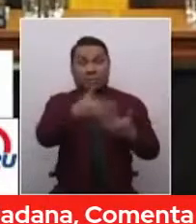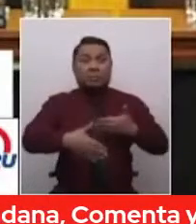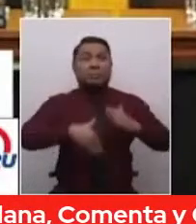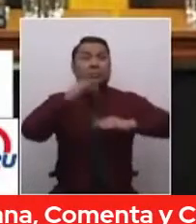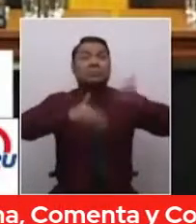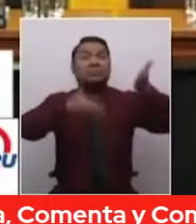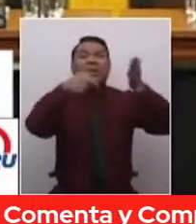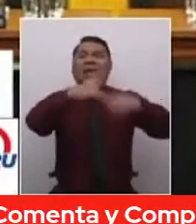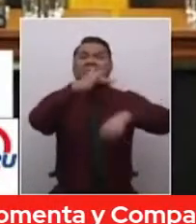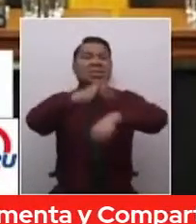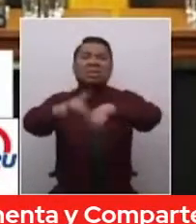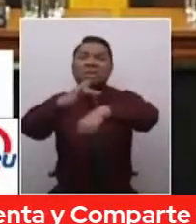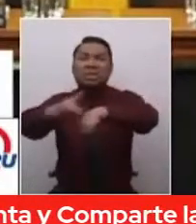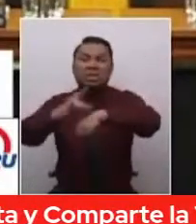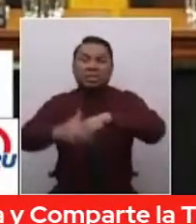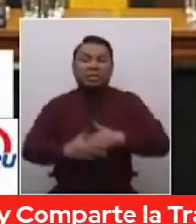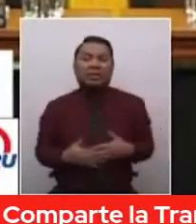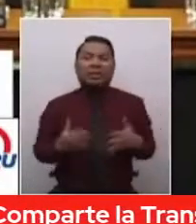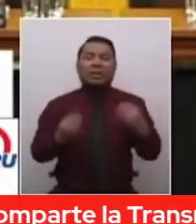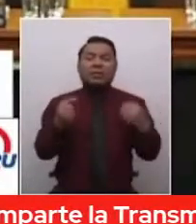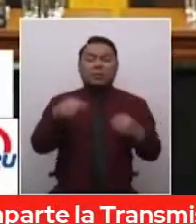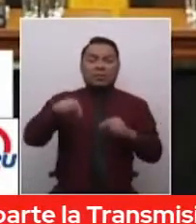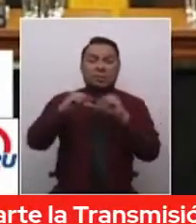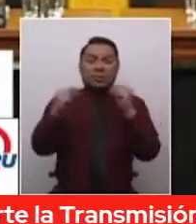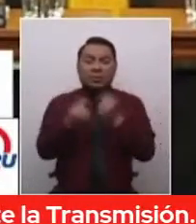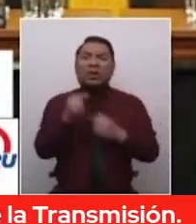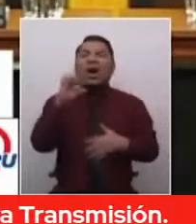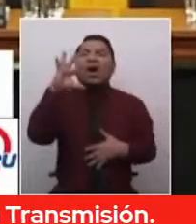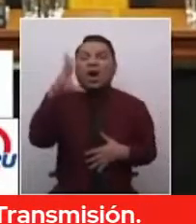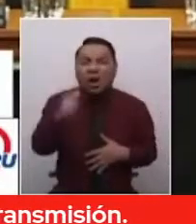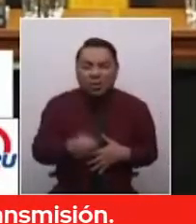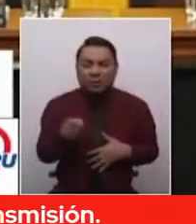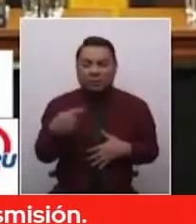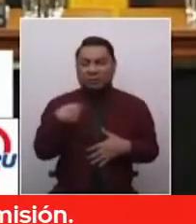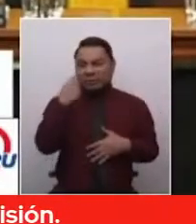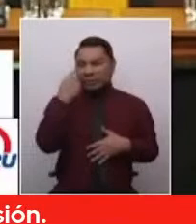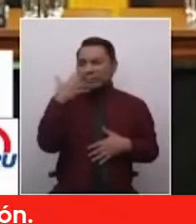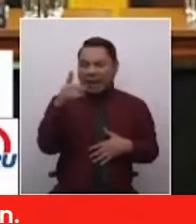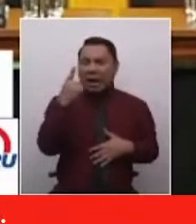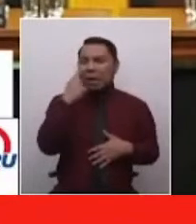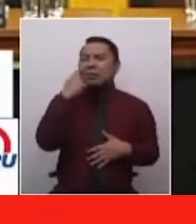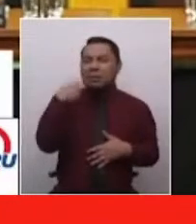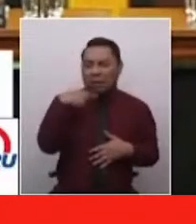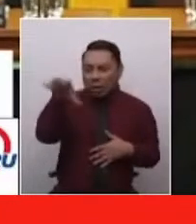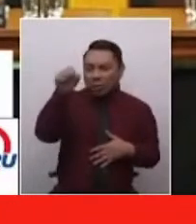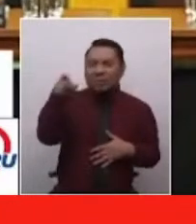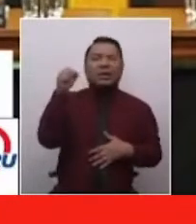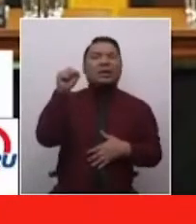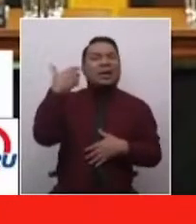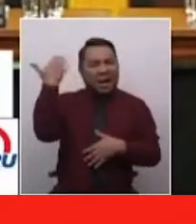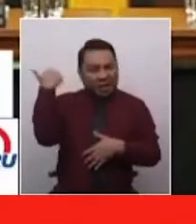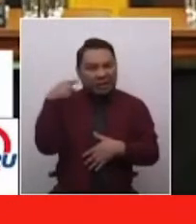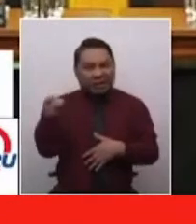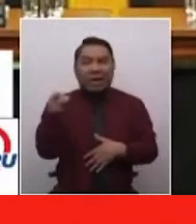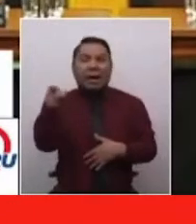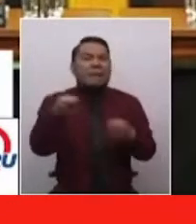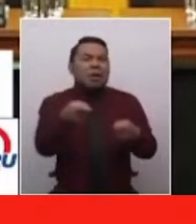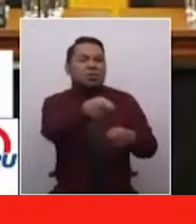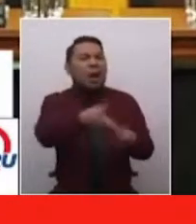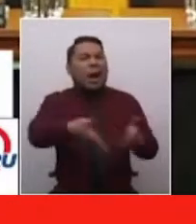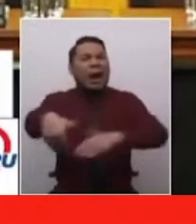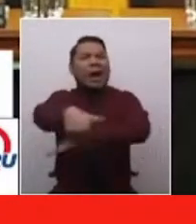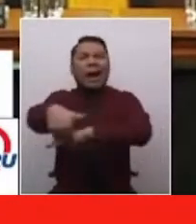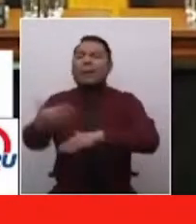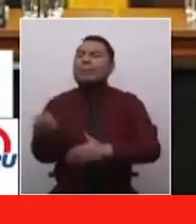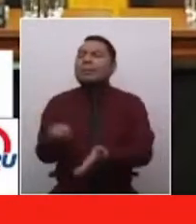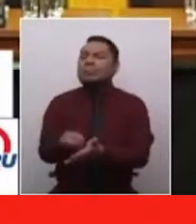siendo ocupadas porque las mafias, a quienes conocemos bien y ya las hemos cometido y ya les hemos ganado, los incitan a estar en la calle y de